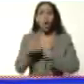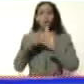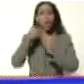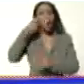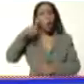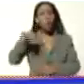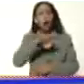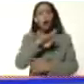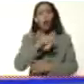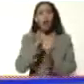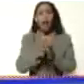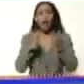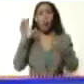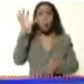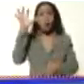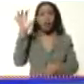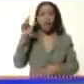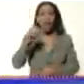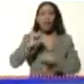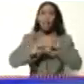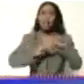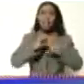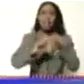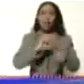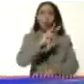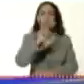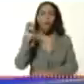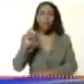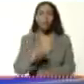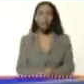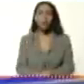sobreética en el siglo 20.